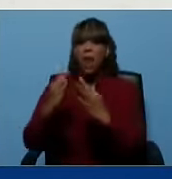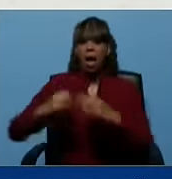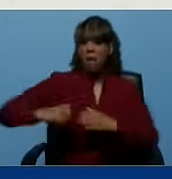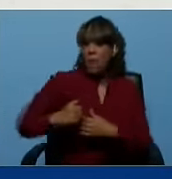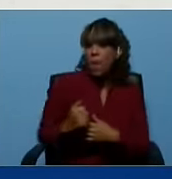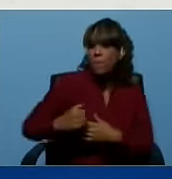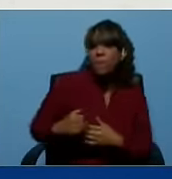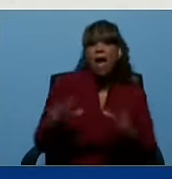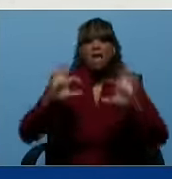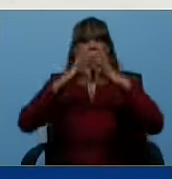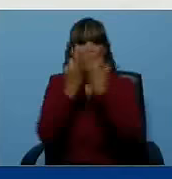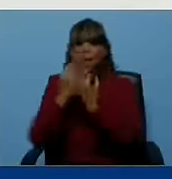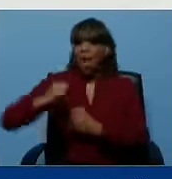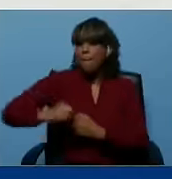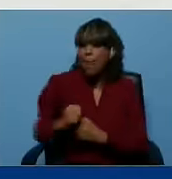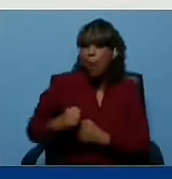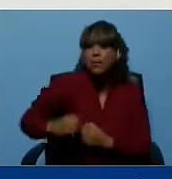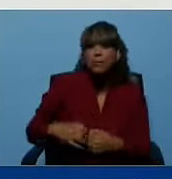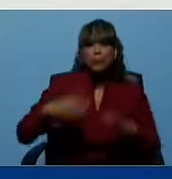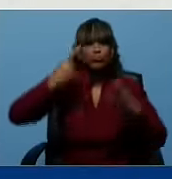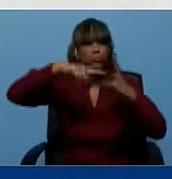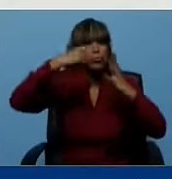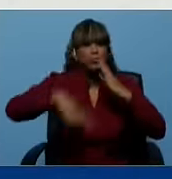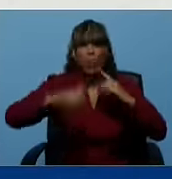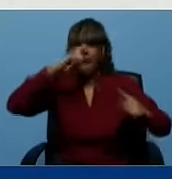policías y familias de policías, y pare de contar,